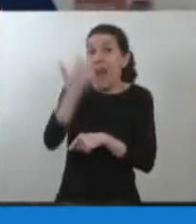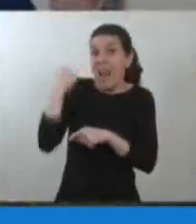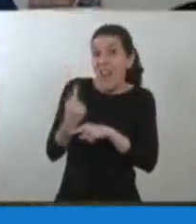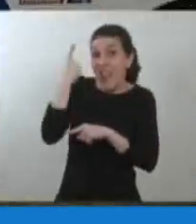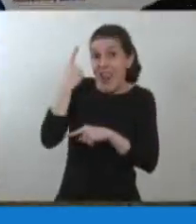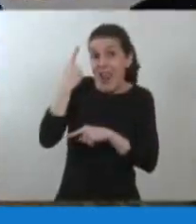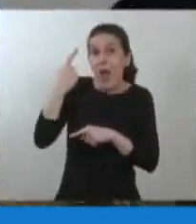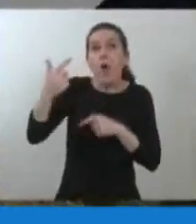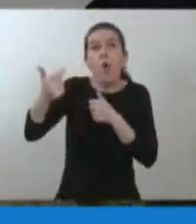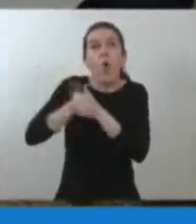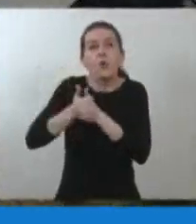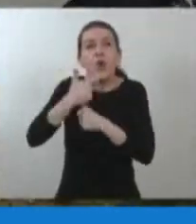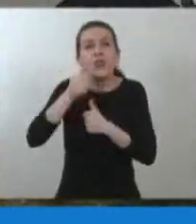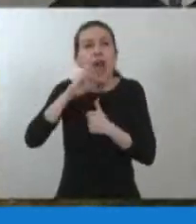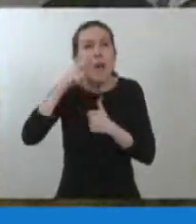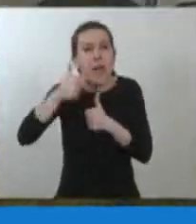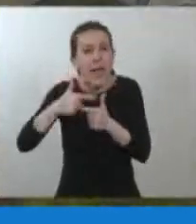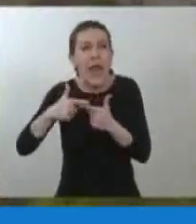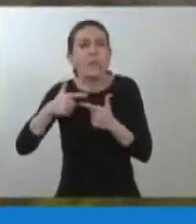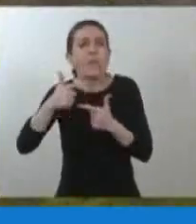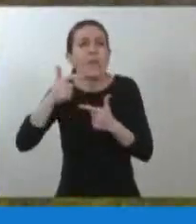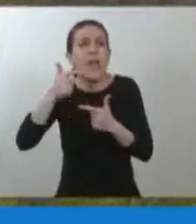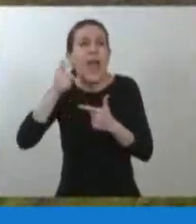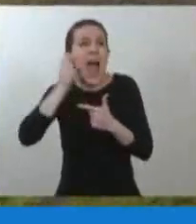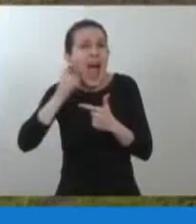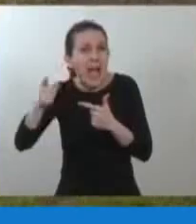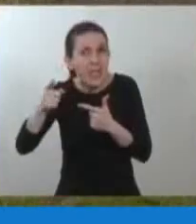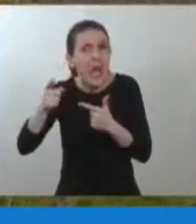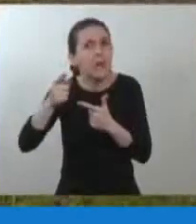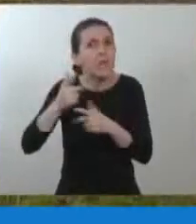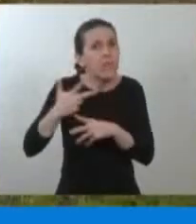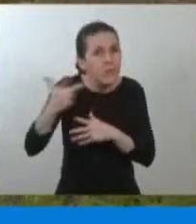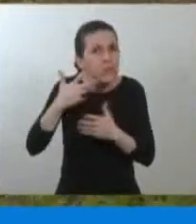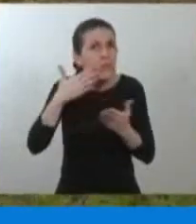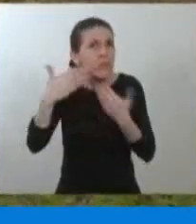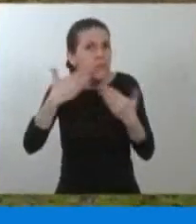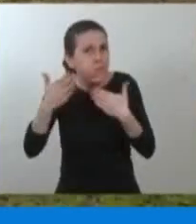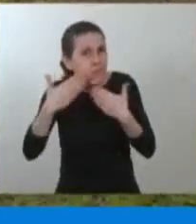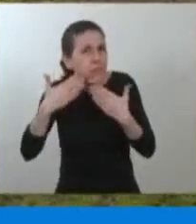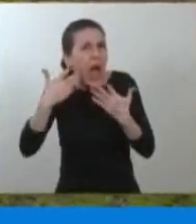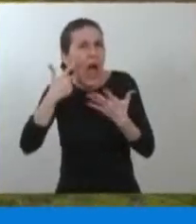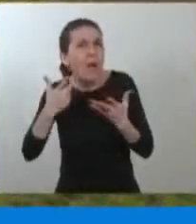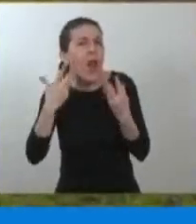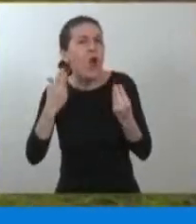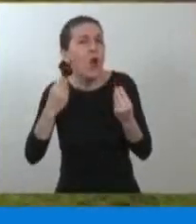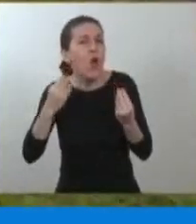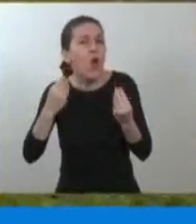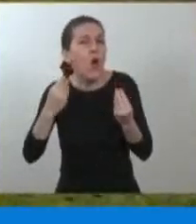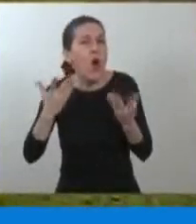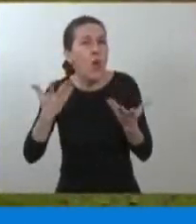con sabina y con axel estamos viendo como debemos hacer